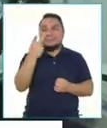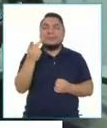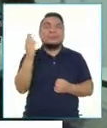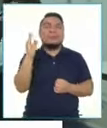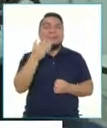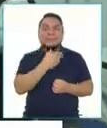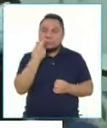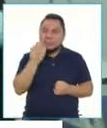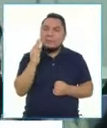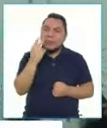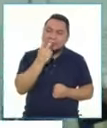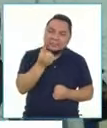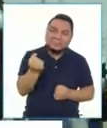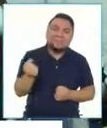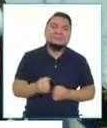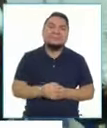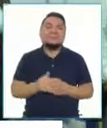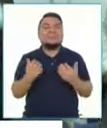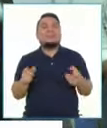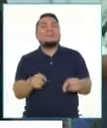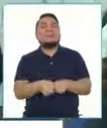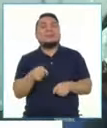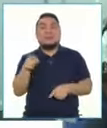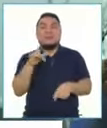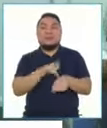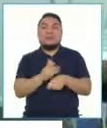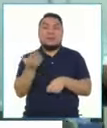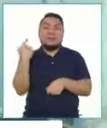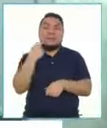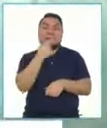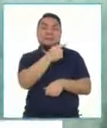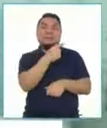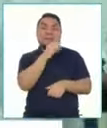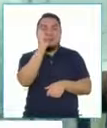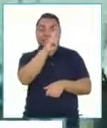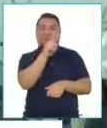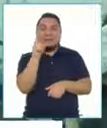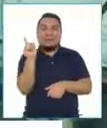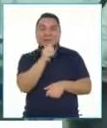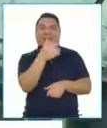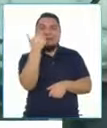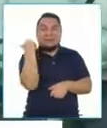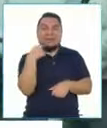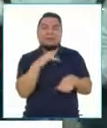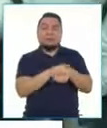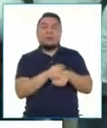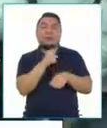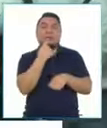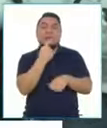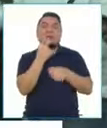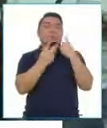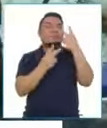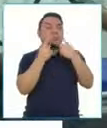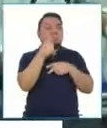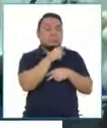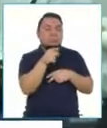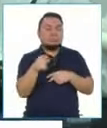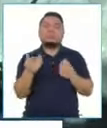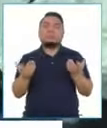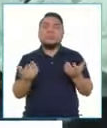está constatando. Y como él lo señaló a tempranas horas en Quillabamba, en la región Cusco, parte de su visita también